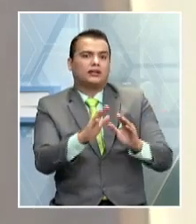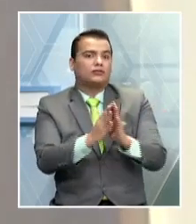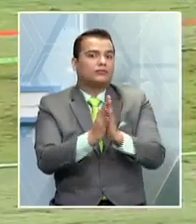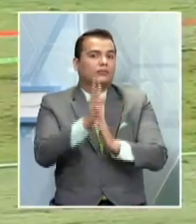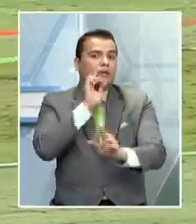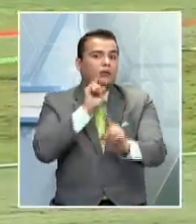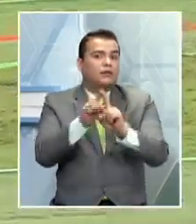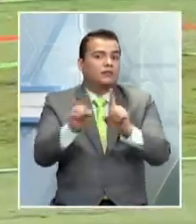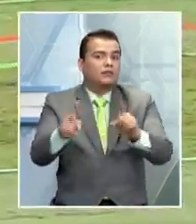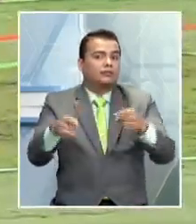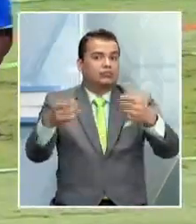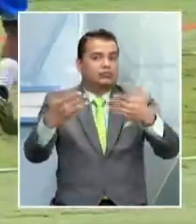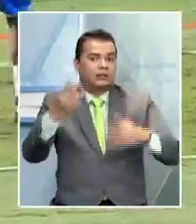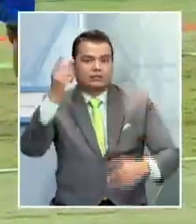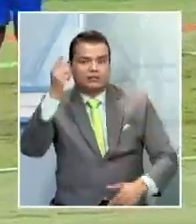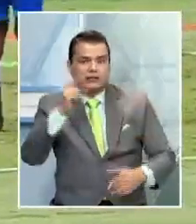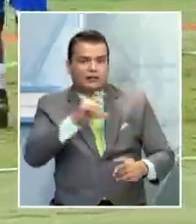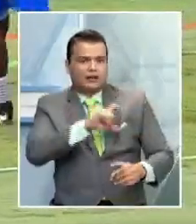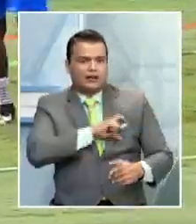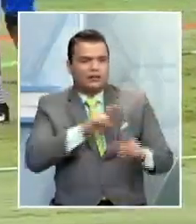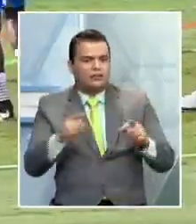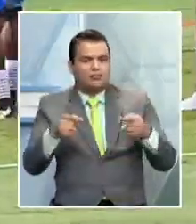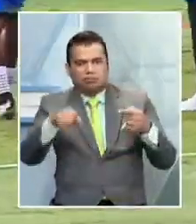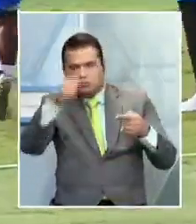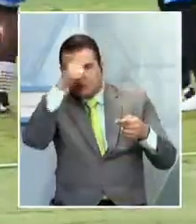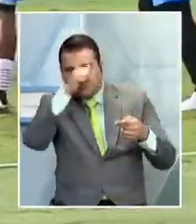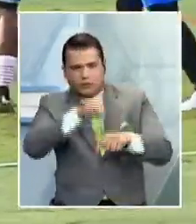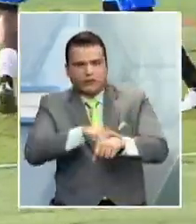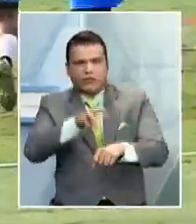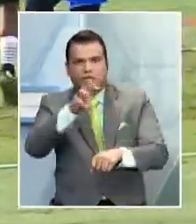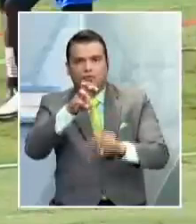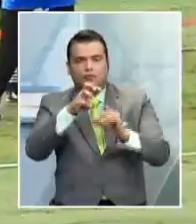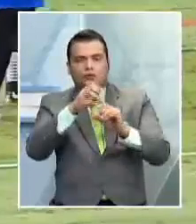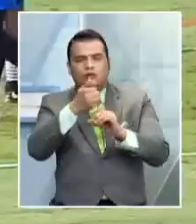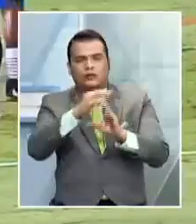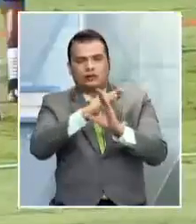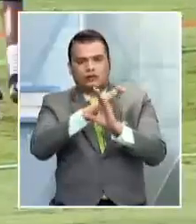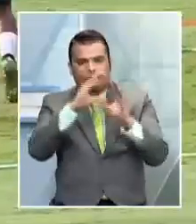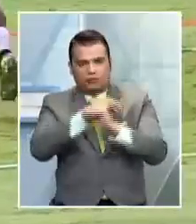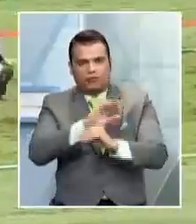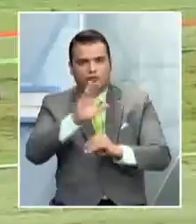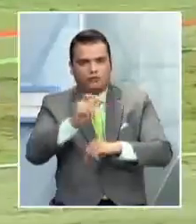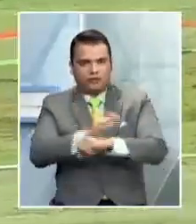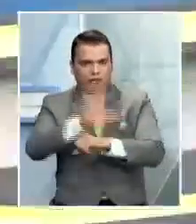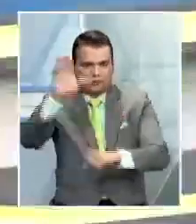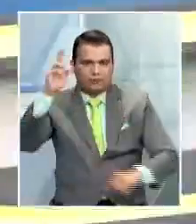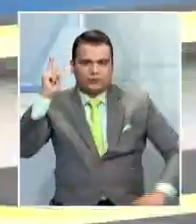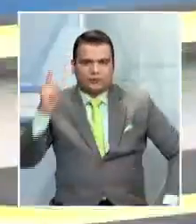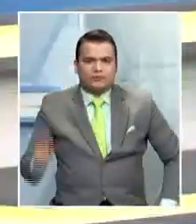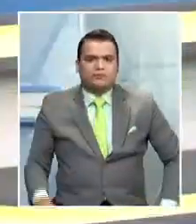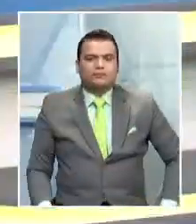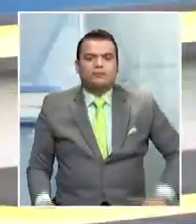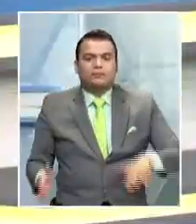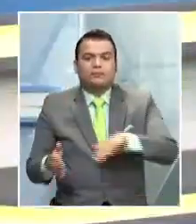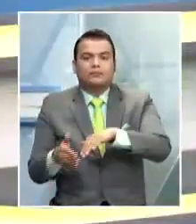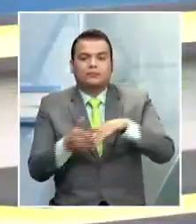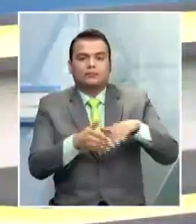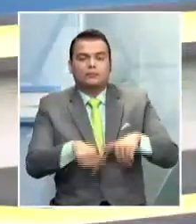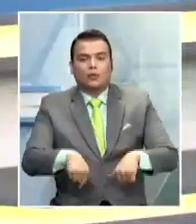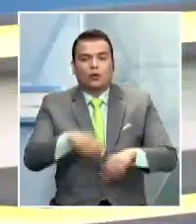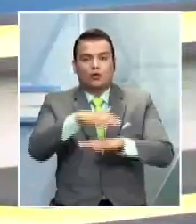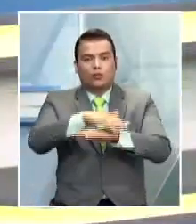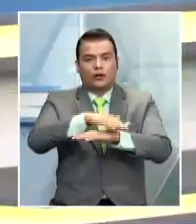tener. Pereira y Deportivo Cali jugarán el domingo a las 8 y 10 de la noche en el estadio Hernán Ramírez Villegas. Esta tarde serán